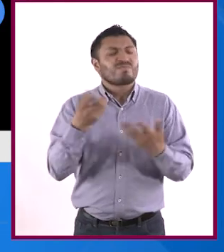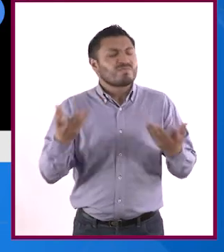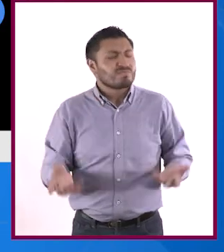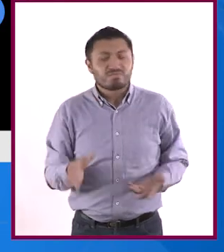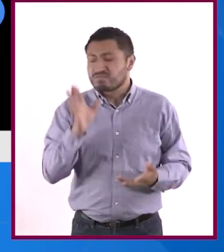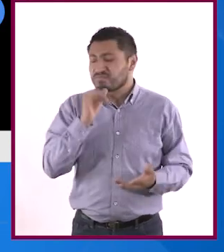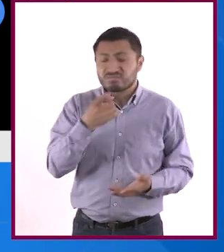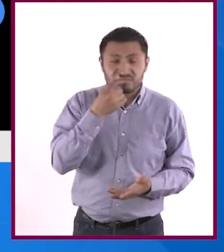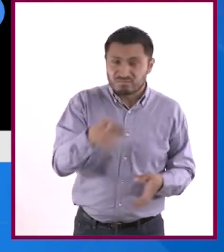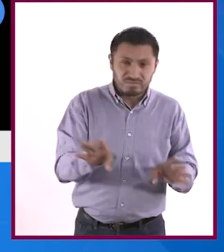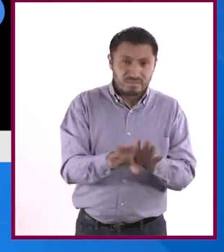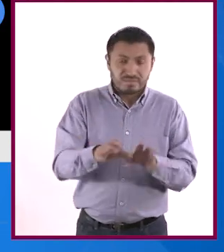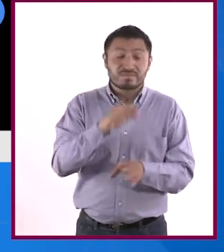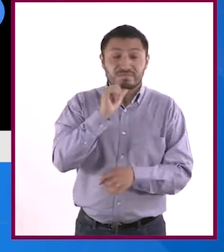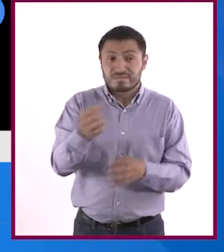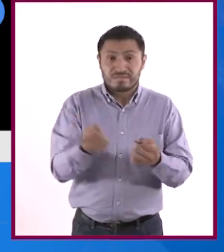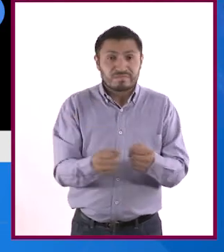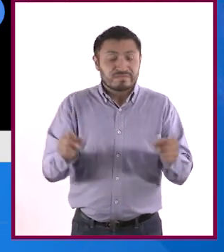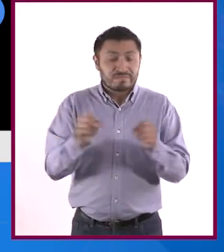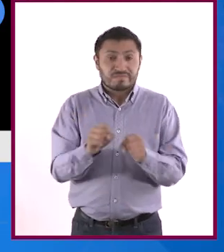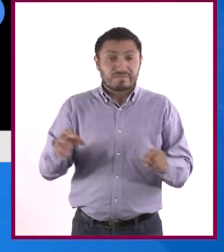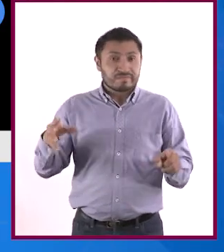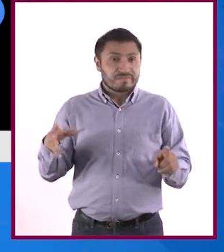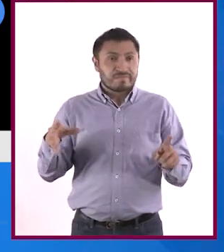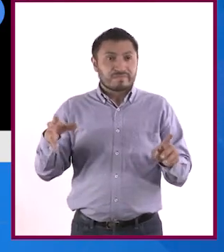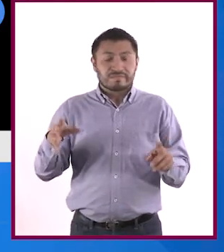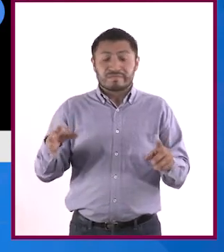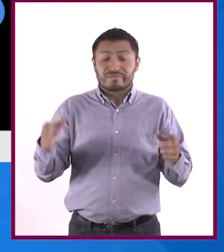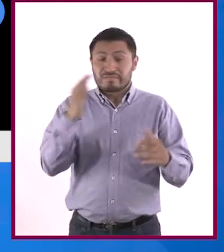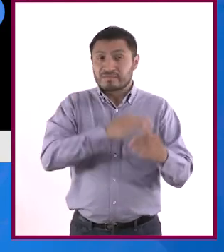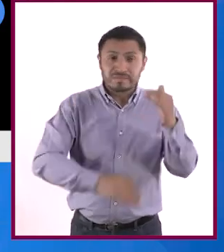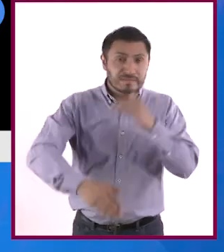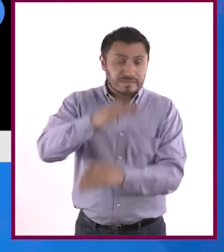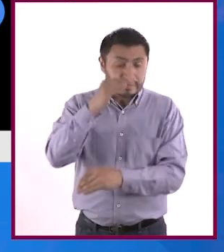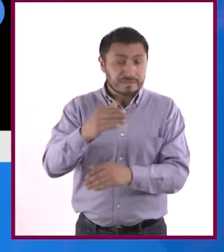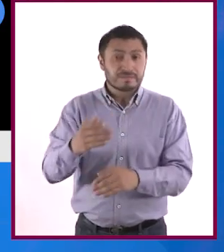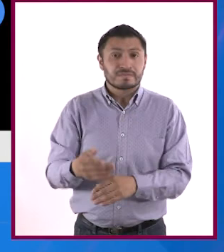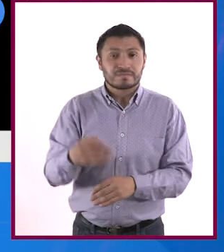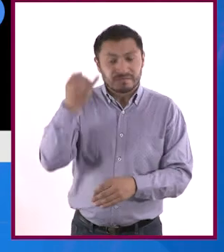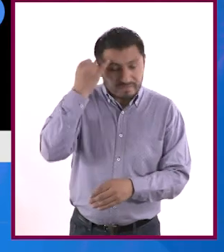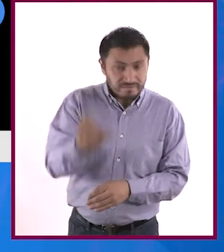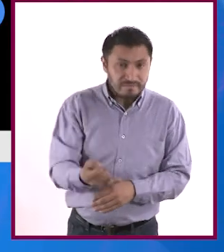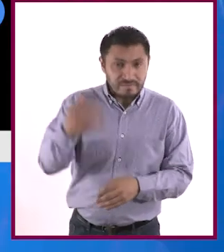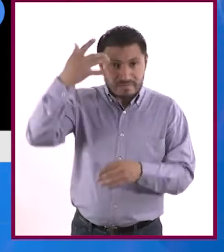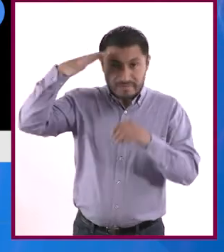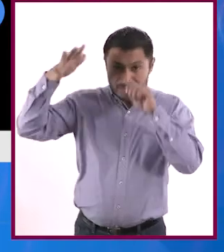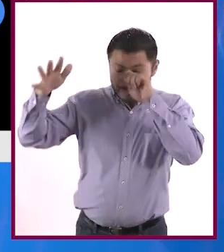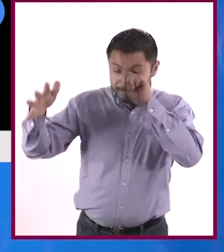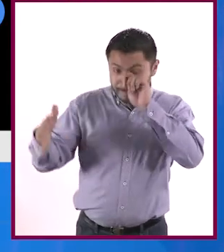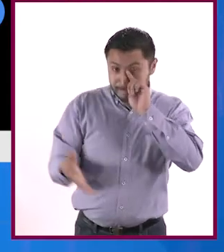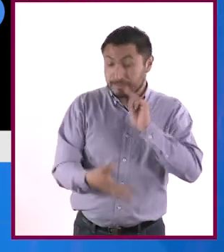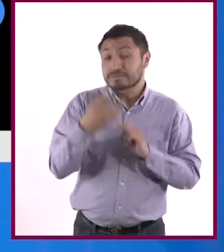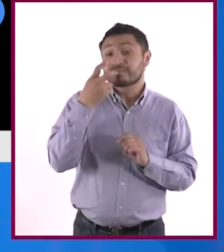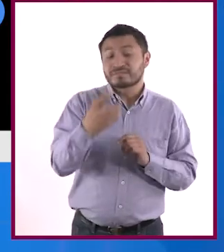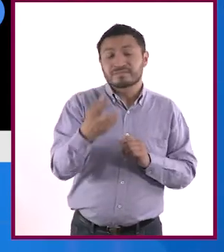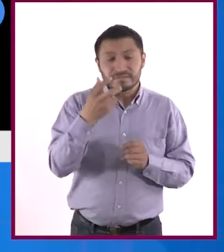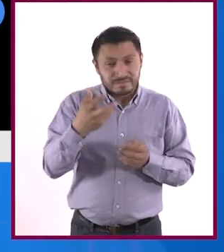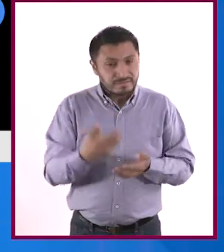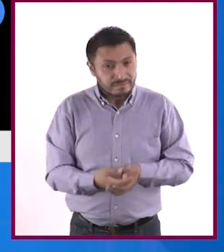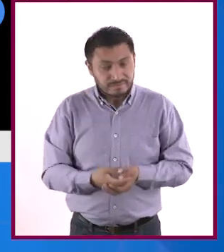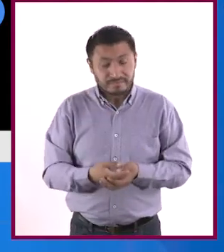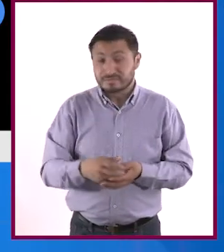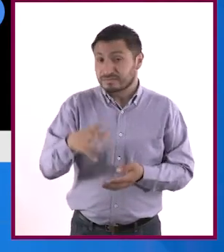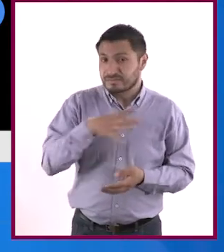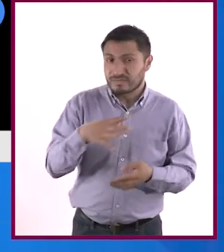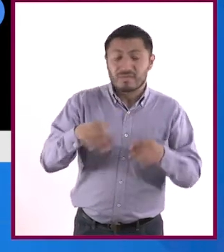podemos decir ahora que ninguna sociedad haya conseguido superar completamente el paradigma adultocentrista. Y aquí además hay